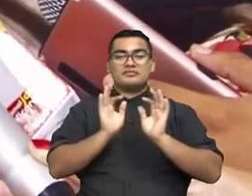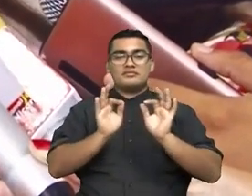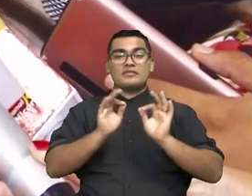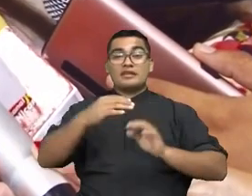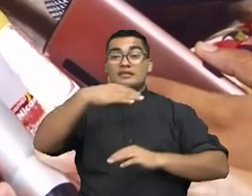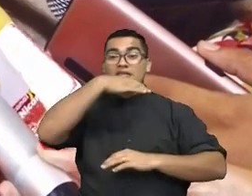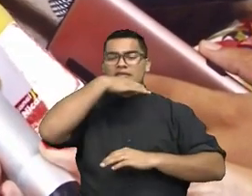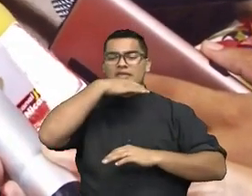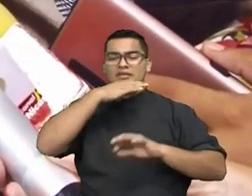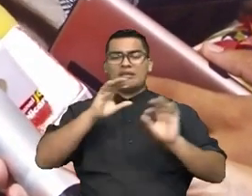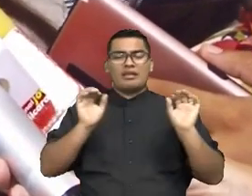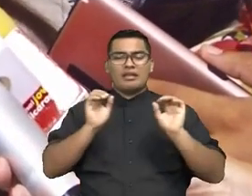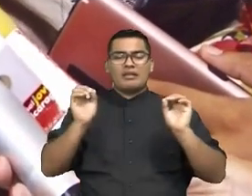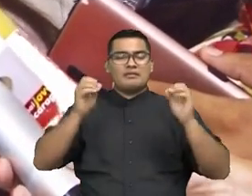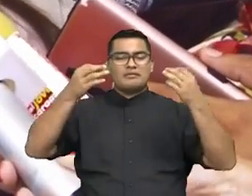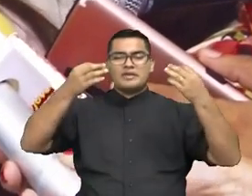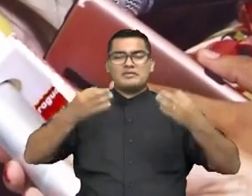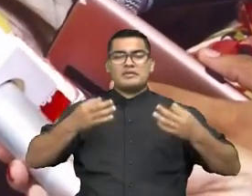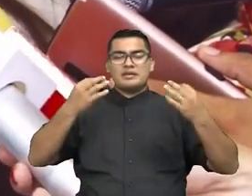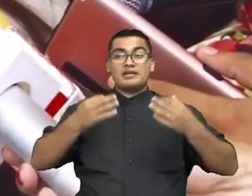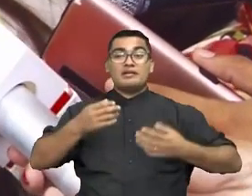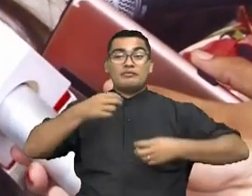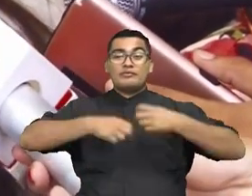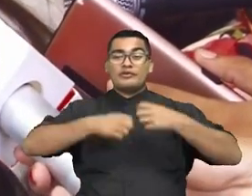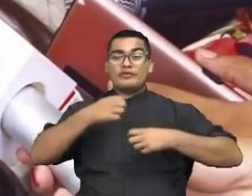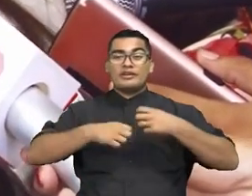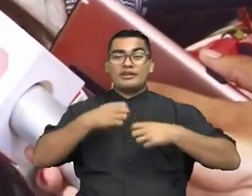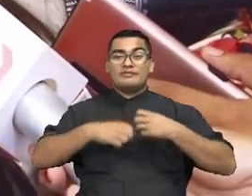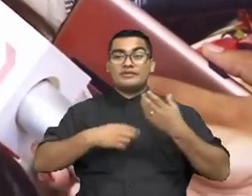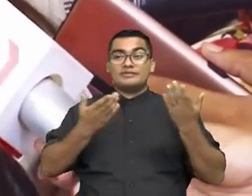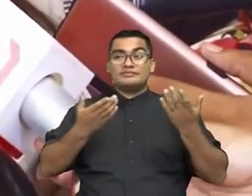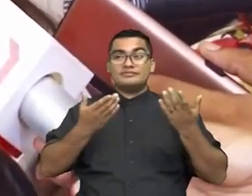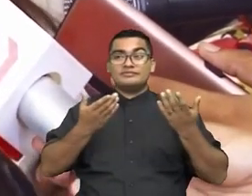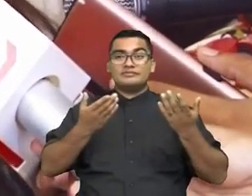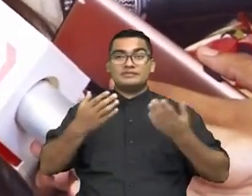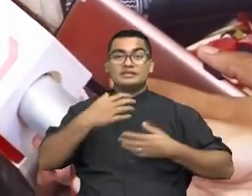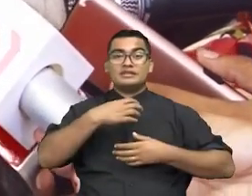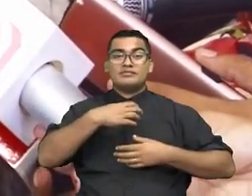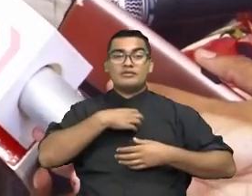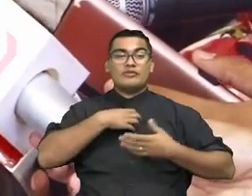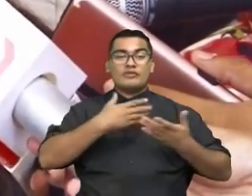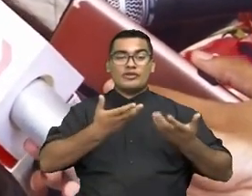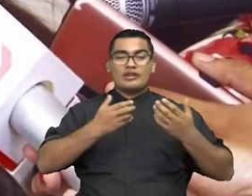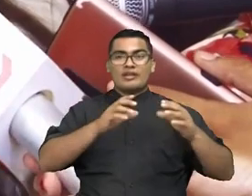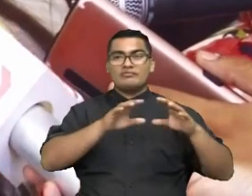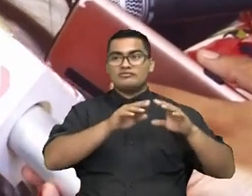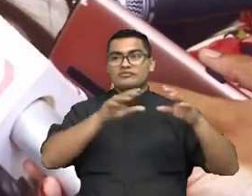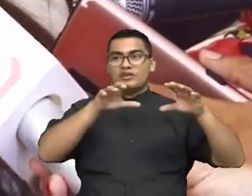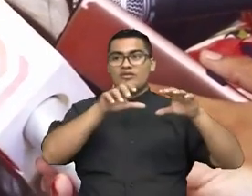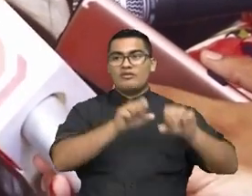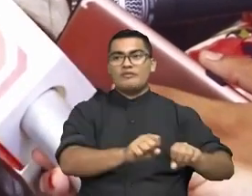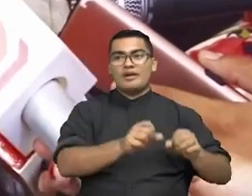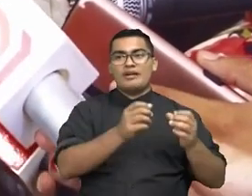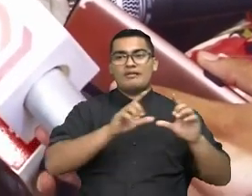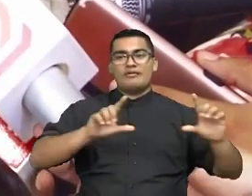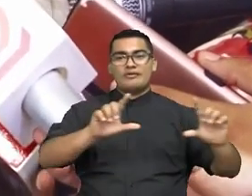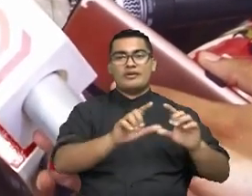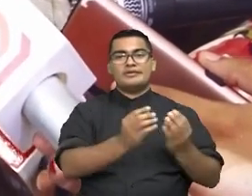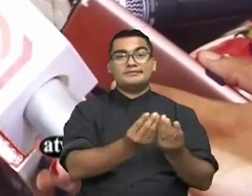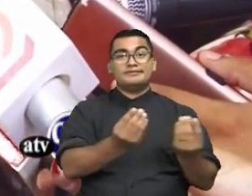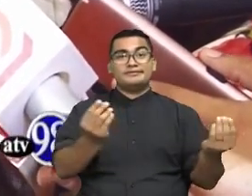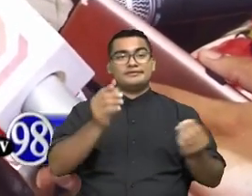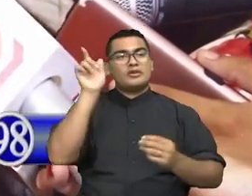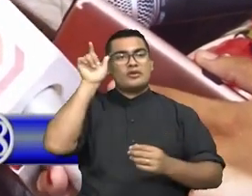en algunas iglesias que tienen conflictos con ciertas personas que se habrán apropiado de la propiedad de forma ilegal. Entonces el Estado lo que hace